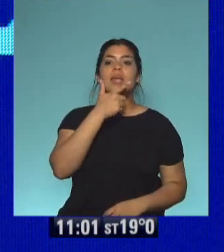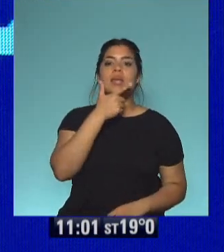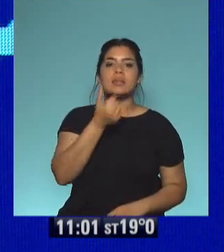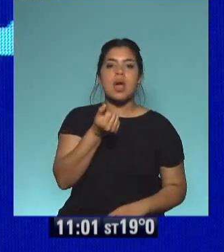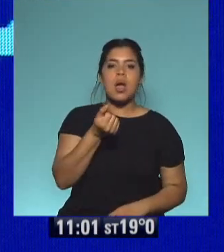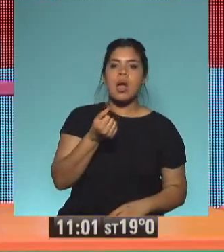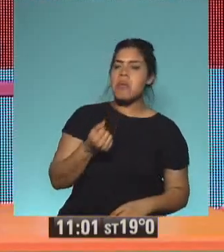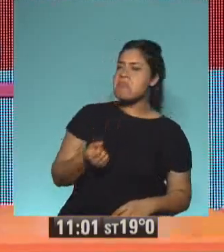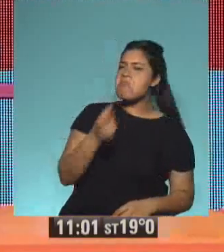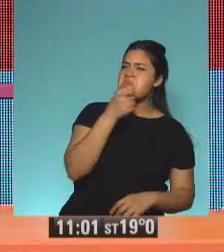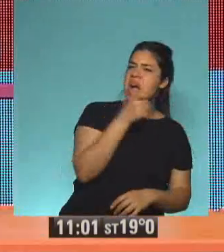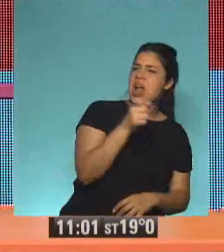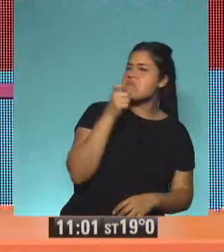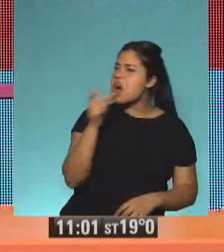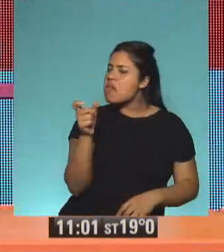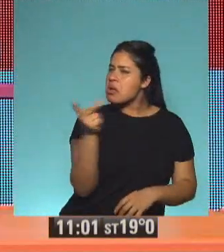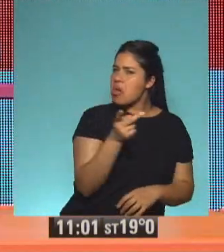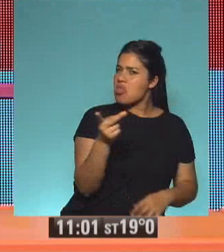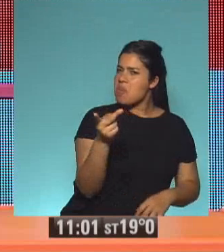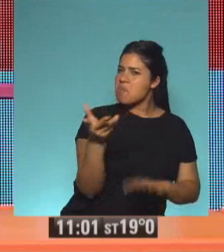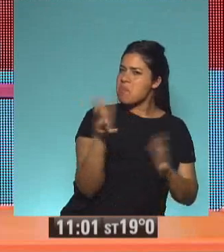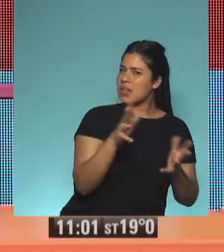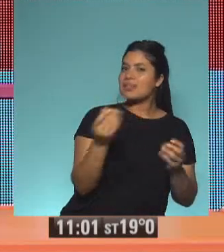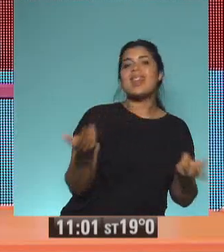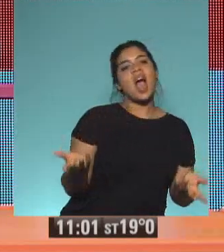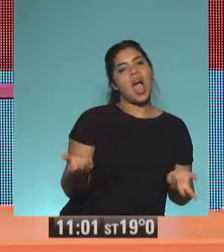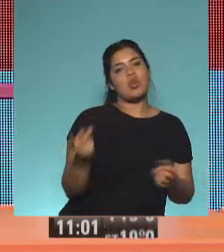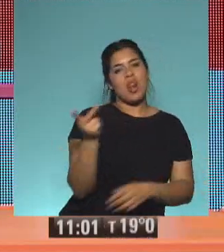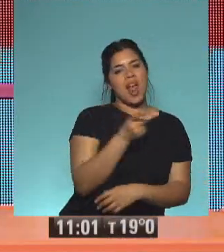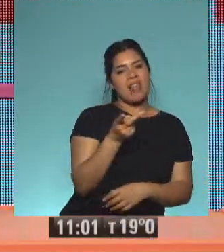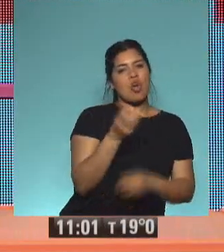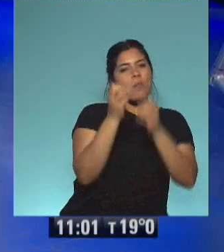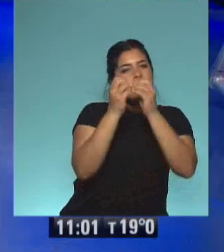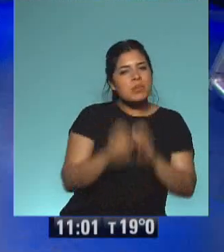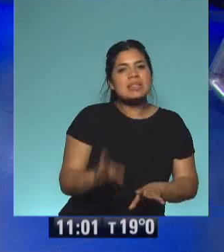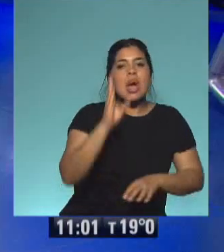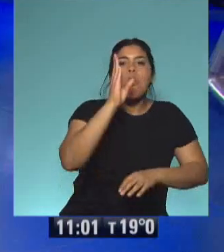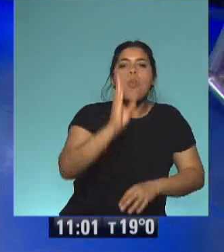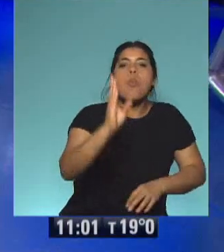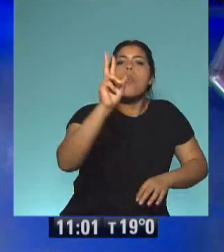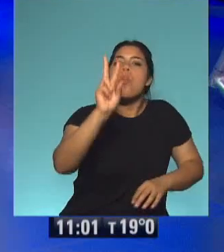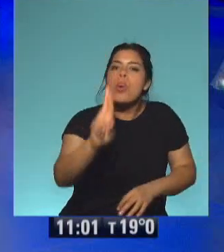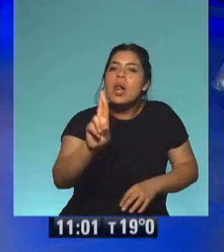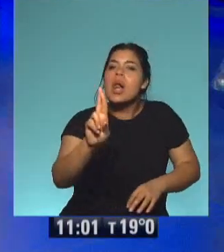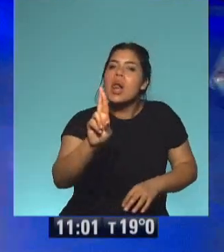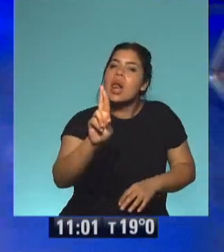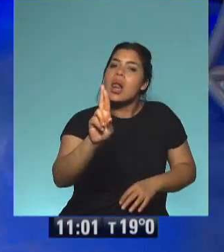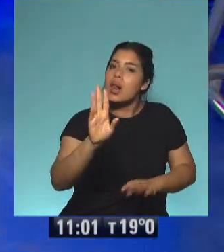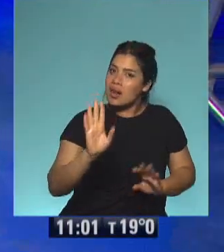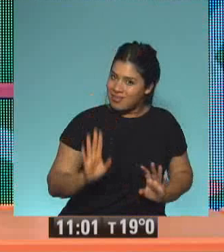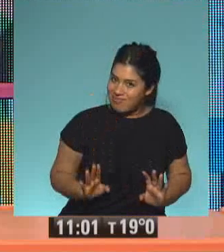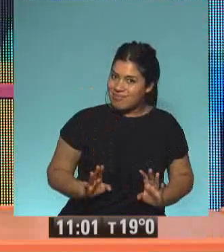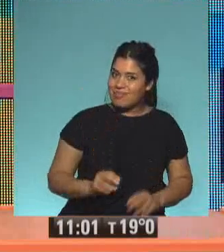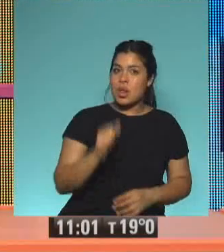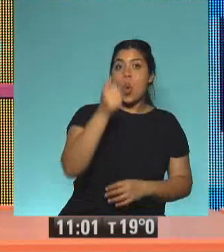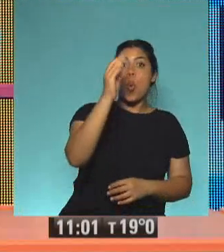suenan parecidas. Y empiezan igual. Ah, por eso. Empiezan igual. Y si nos fijamos bien, voy a agarrar acá un marcador. Empiezan